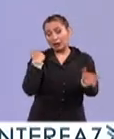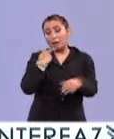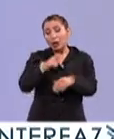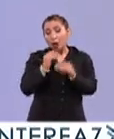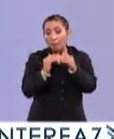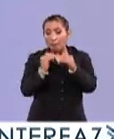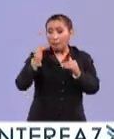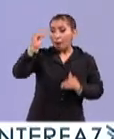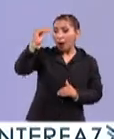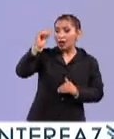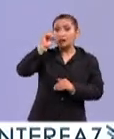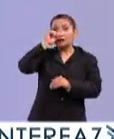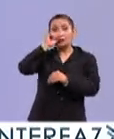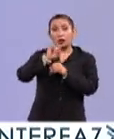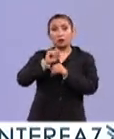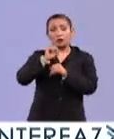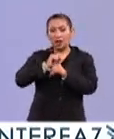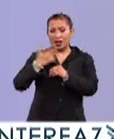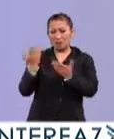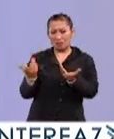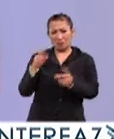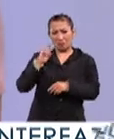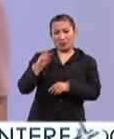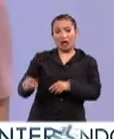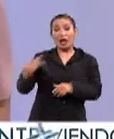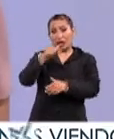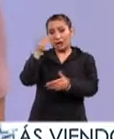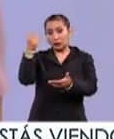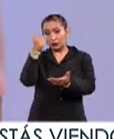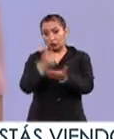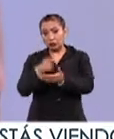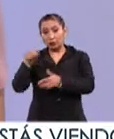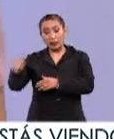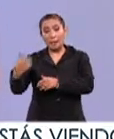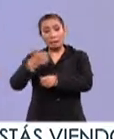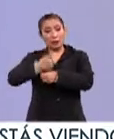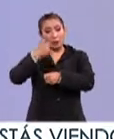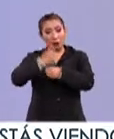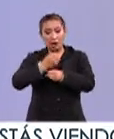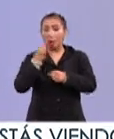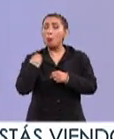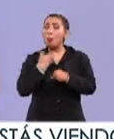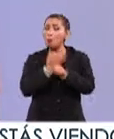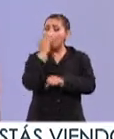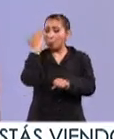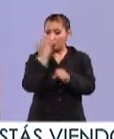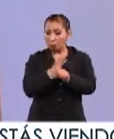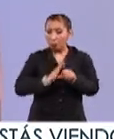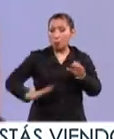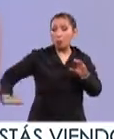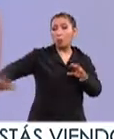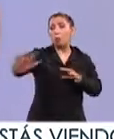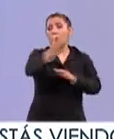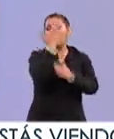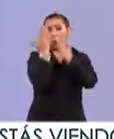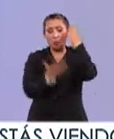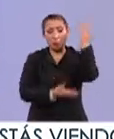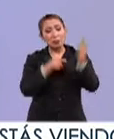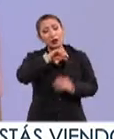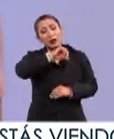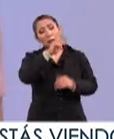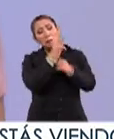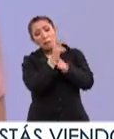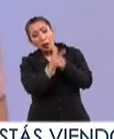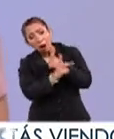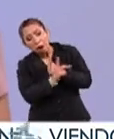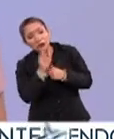se acentúan en la asistencia secundaria. En las áreas urbanas, la asistencia primaria está ampliamente generalizada. En la mayoría de los